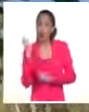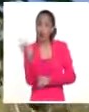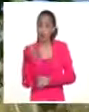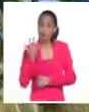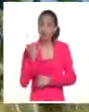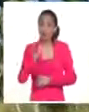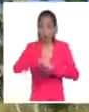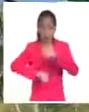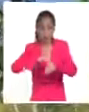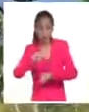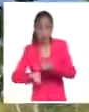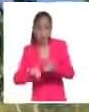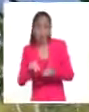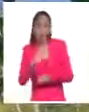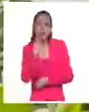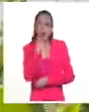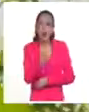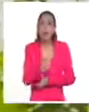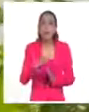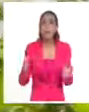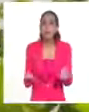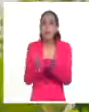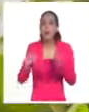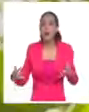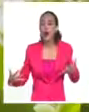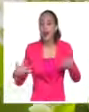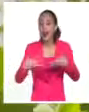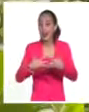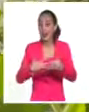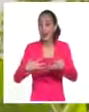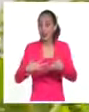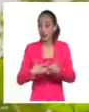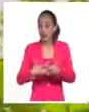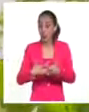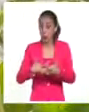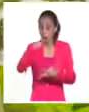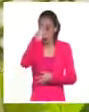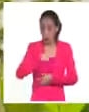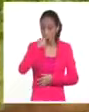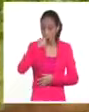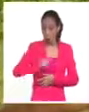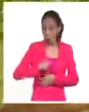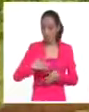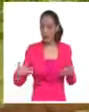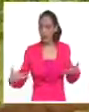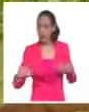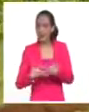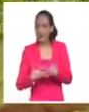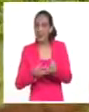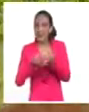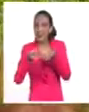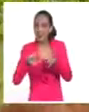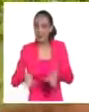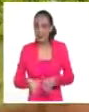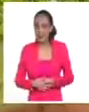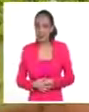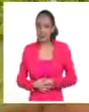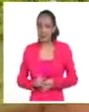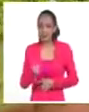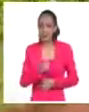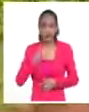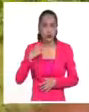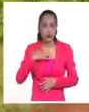permacultura, esa concepción que promueve la relación respetuosa del hombre con la naturaleza. Tenemos barreras por toda la